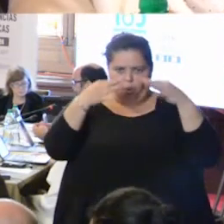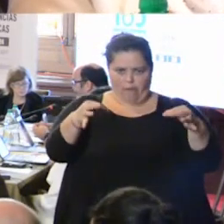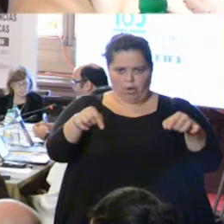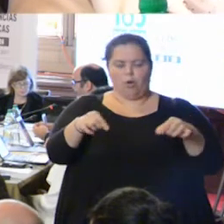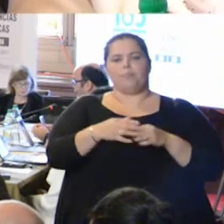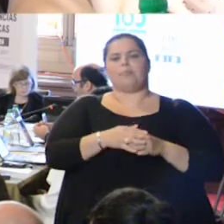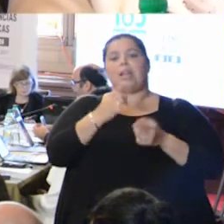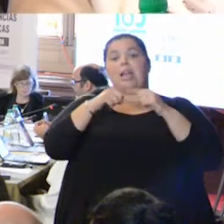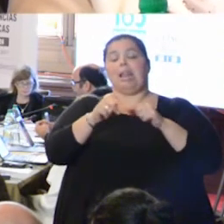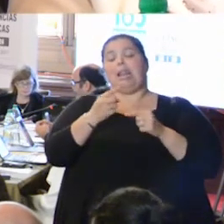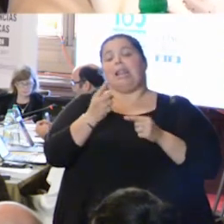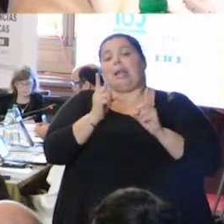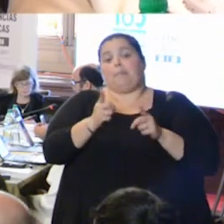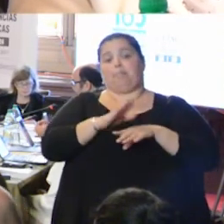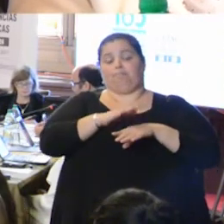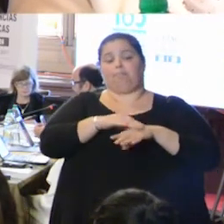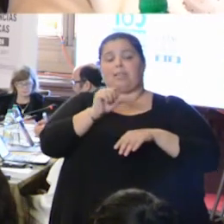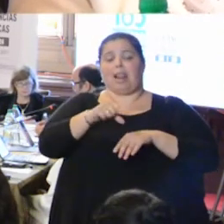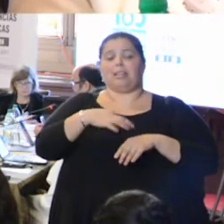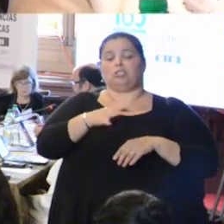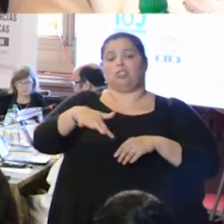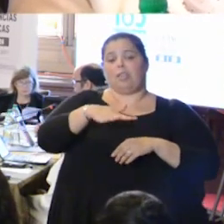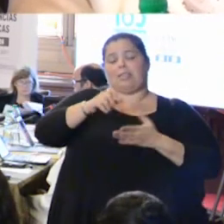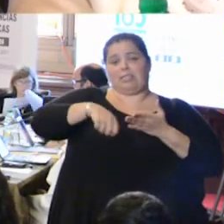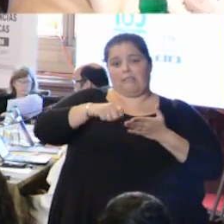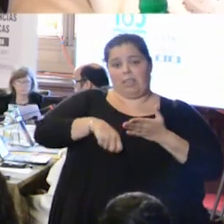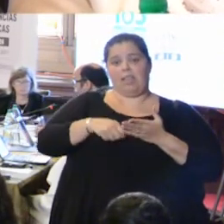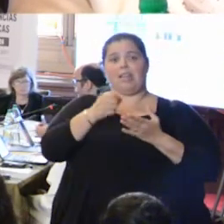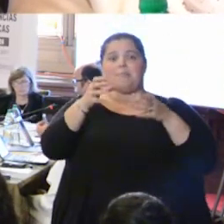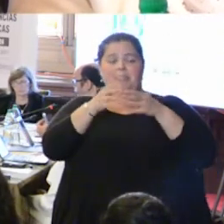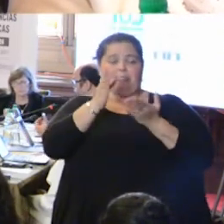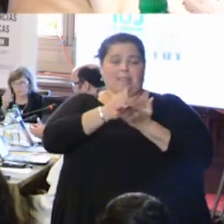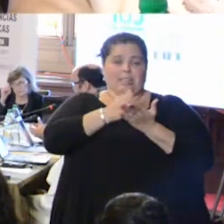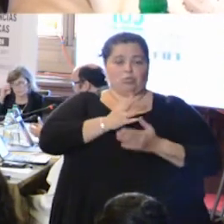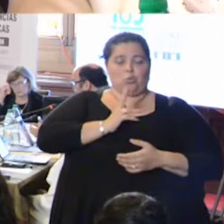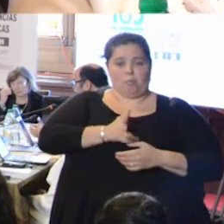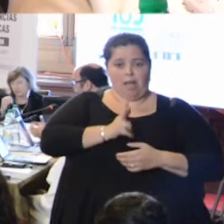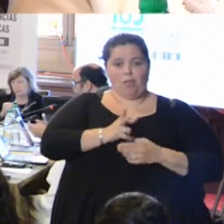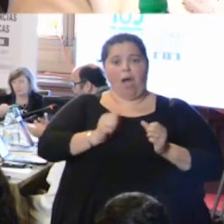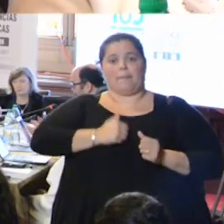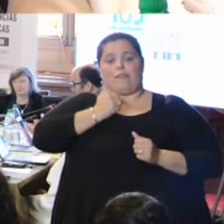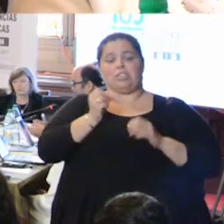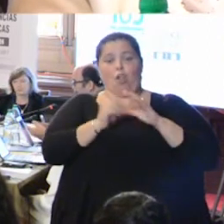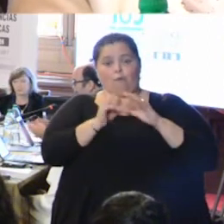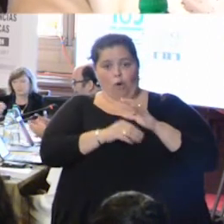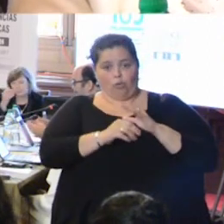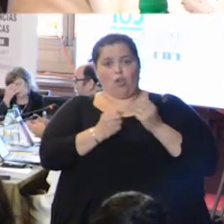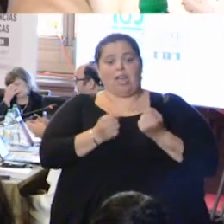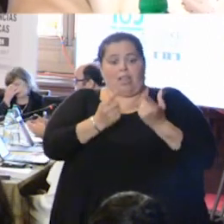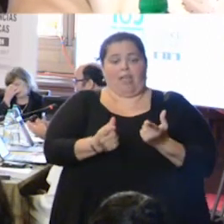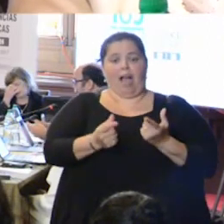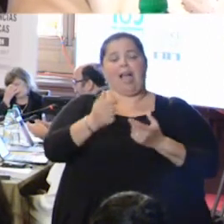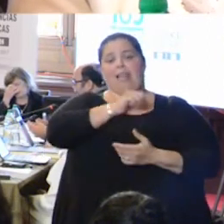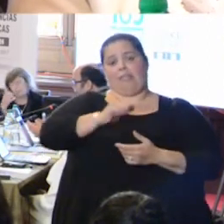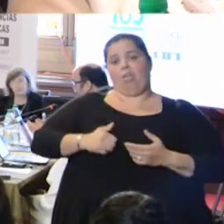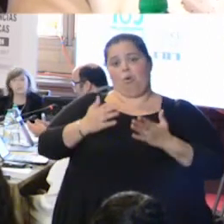derechos humanos, aproveche los escenarios y foros de participación que les brinda el Estado panameño. Cuando yo mencionaba antes que hay una silla para